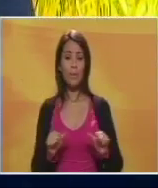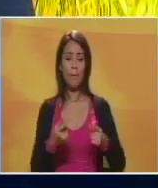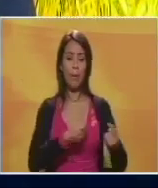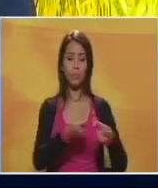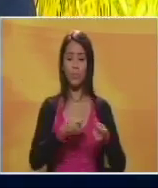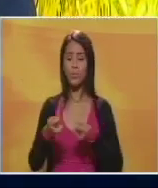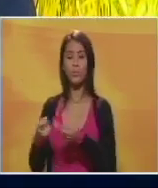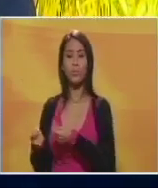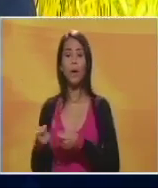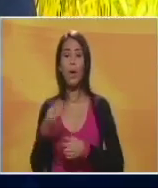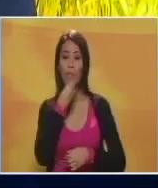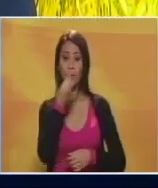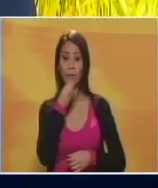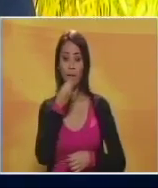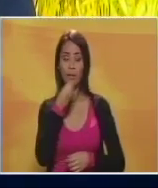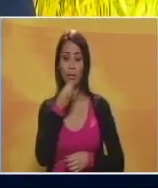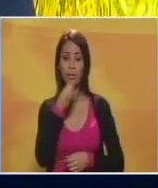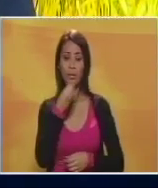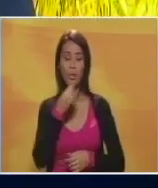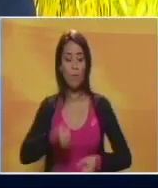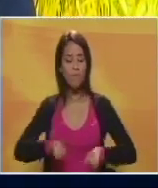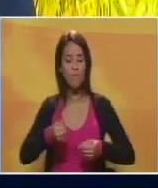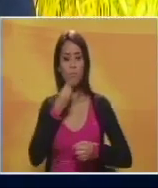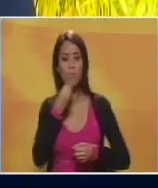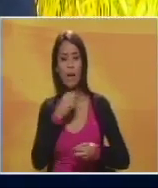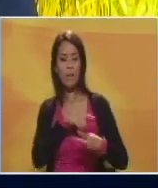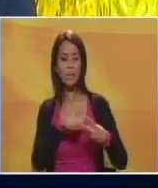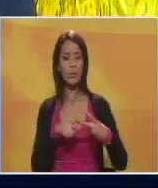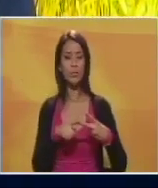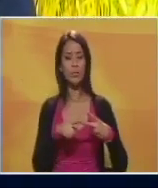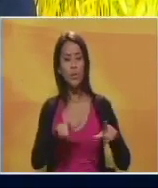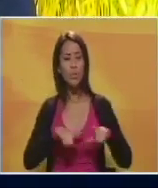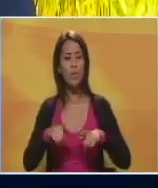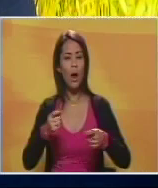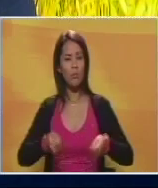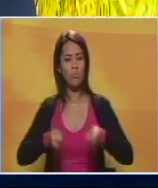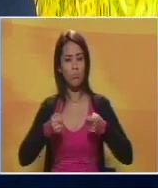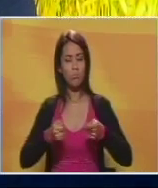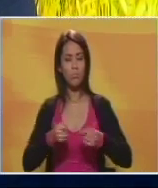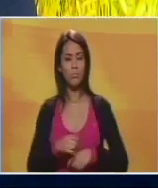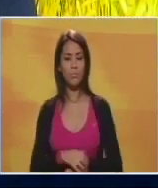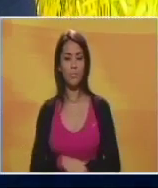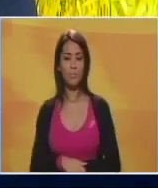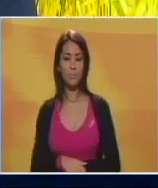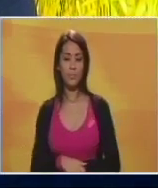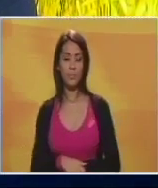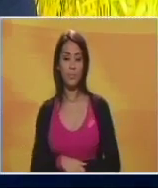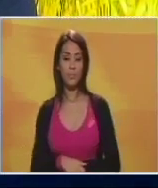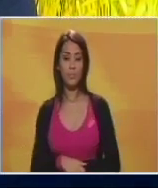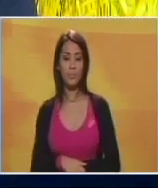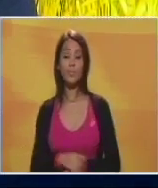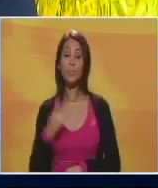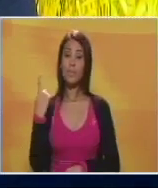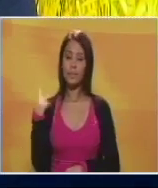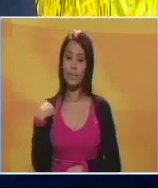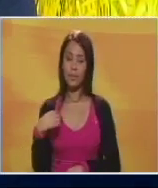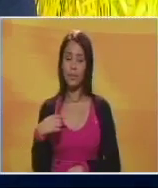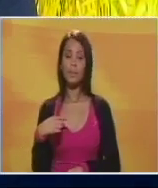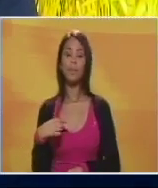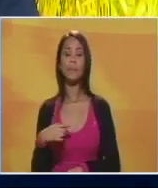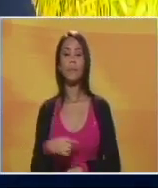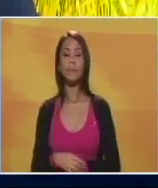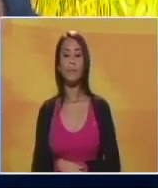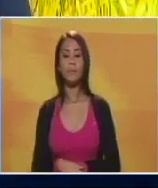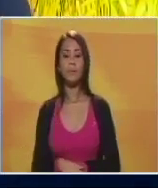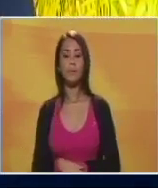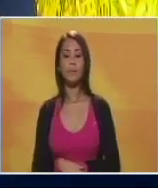distribución de alimentos, Mercal, Bicentenario, Pedeval, ¿no? Teníamos, no se